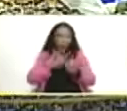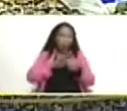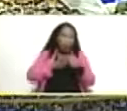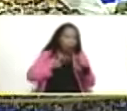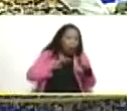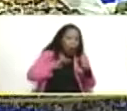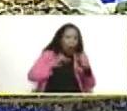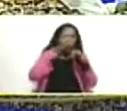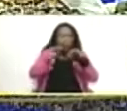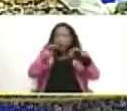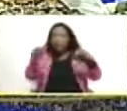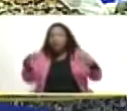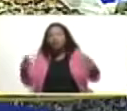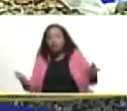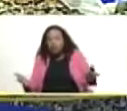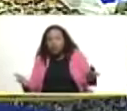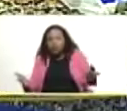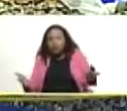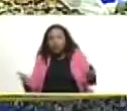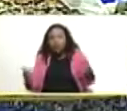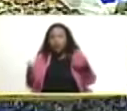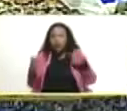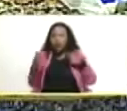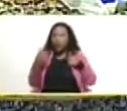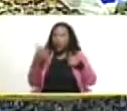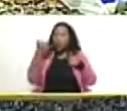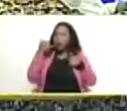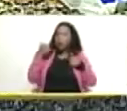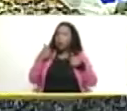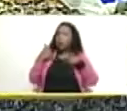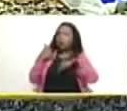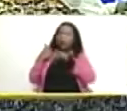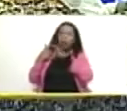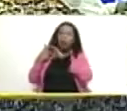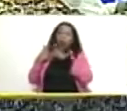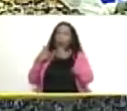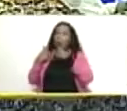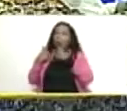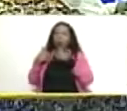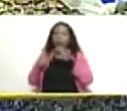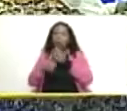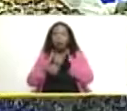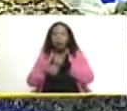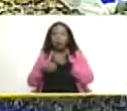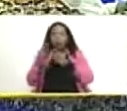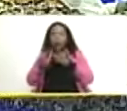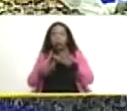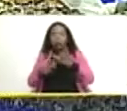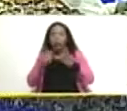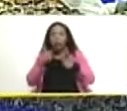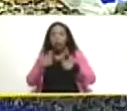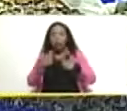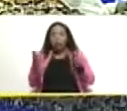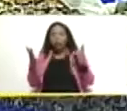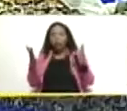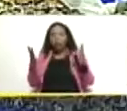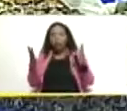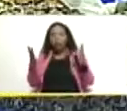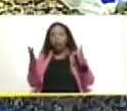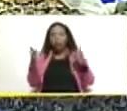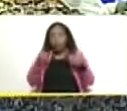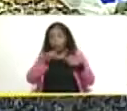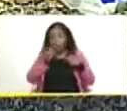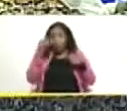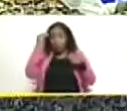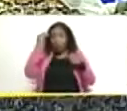está la convocatoria? Y yo le dije, no, me llamó no sé quién de Caracas y me dijo que no habían conseguido los recursos, me dijo. Bueno, imagínense